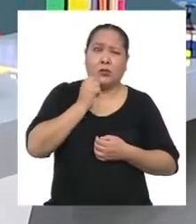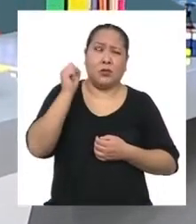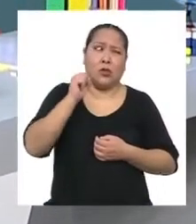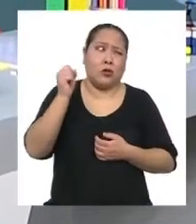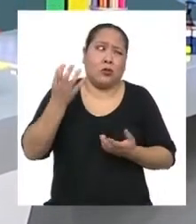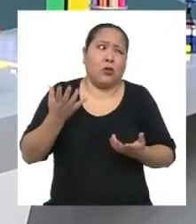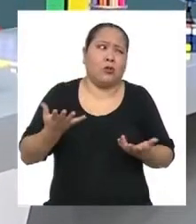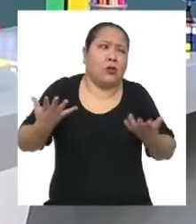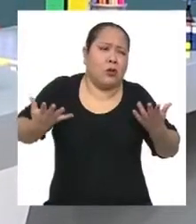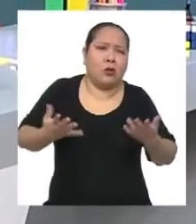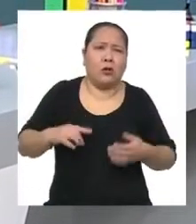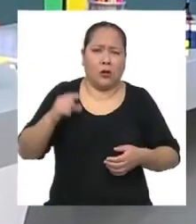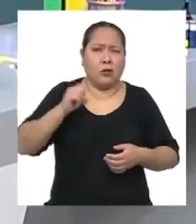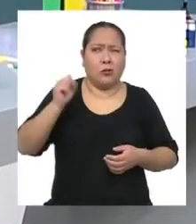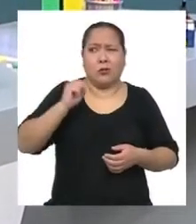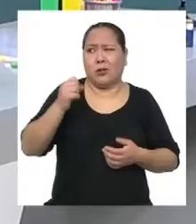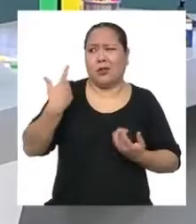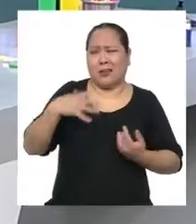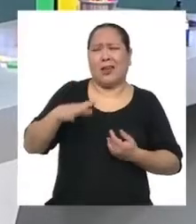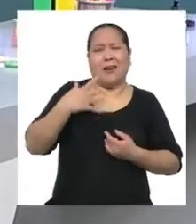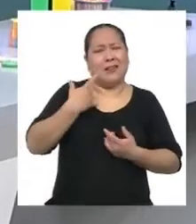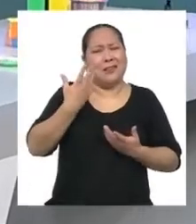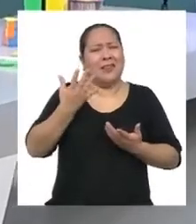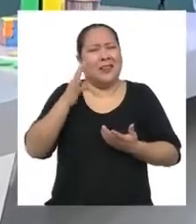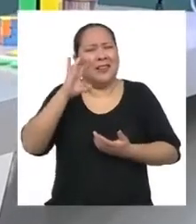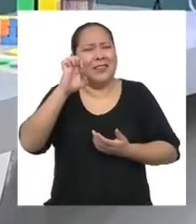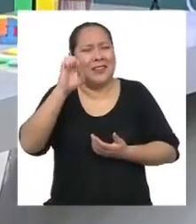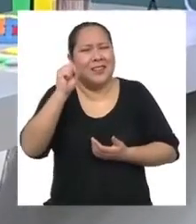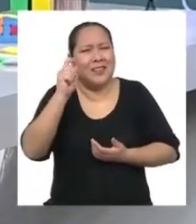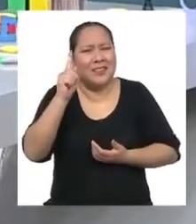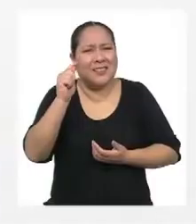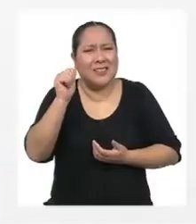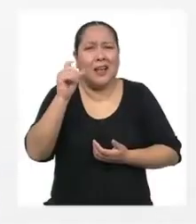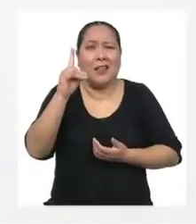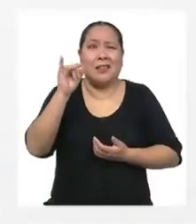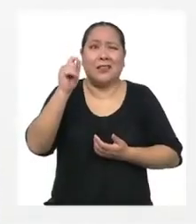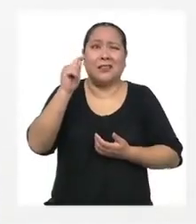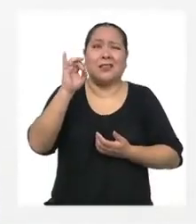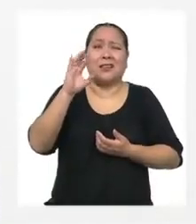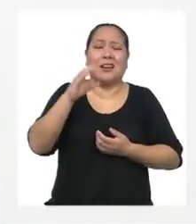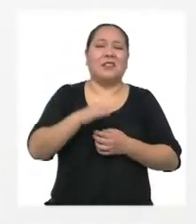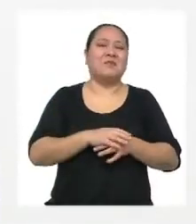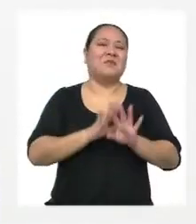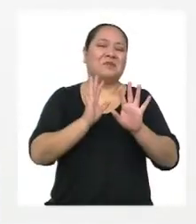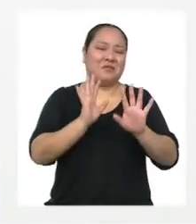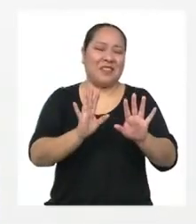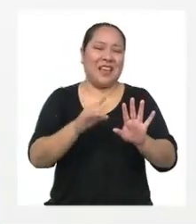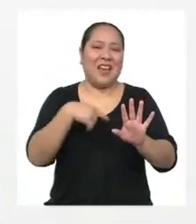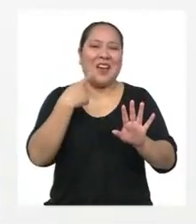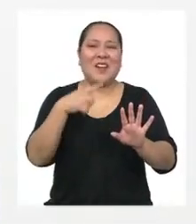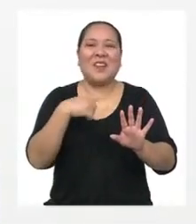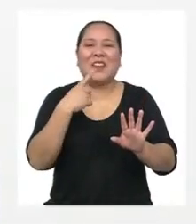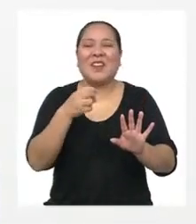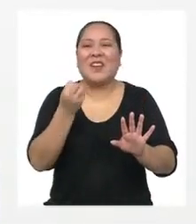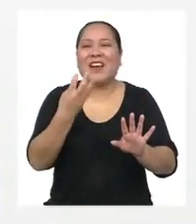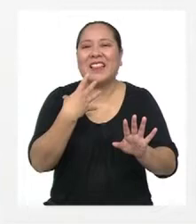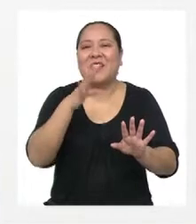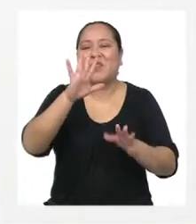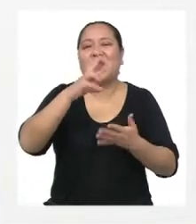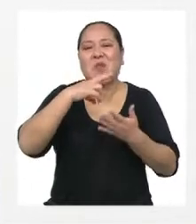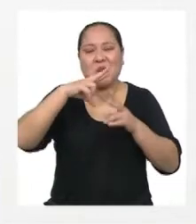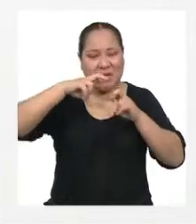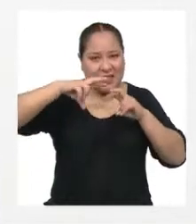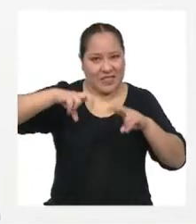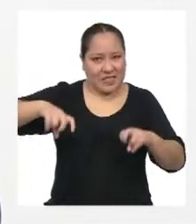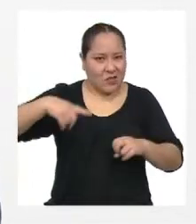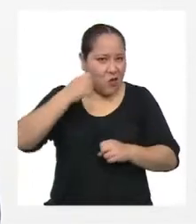Sí, claro. Obvio que trataba sobre la estadística. A ver, cuéntame un poco más sobre tu investigación, cosa